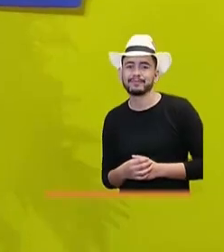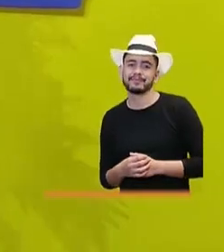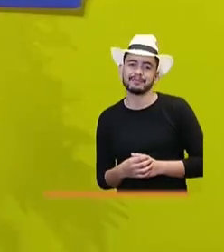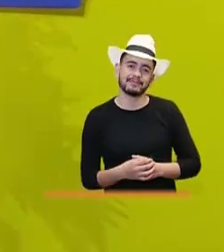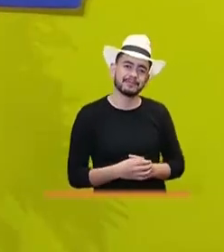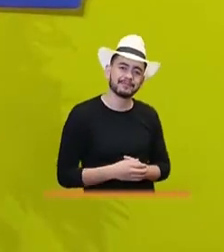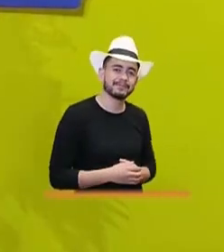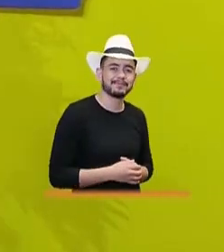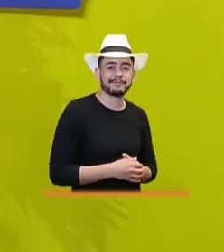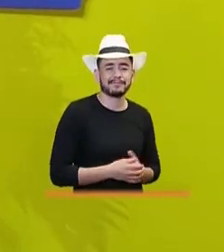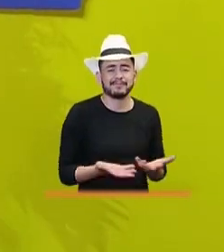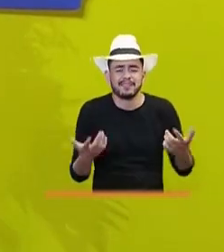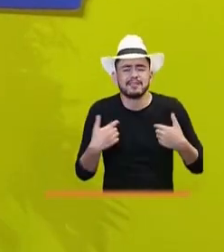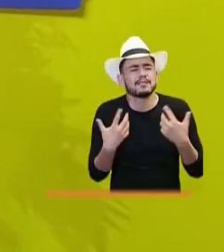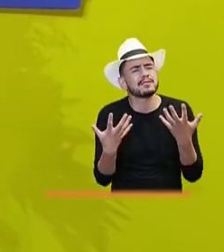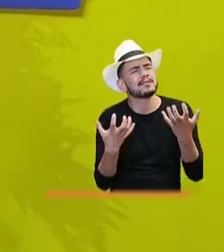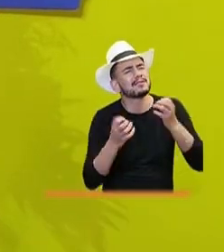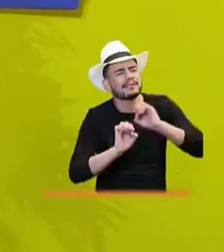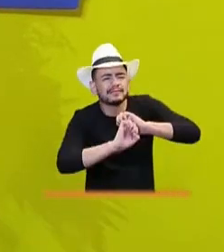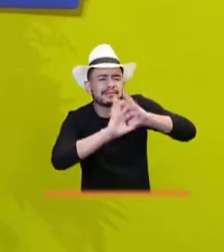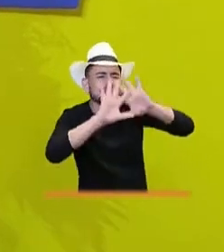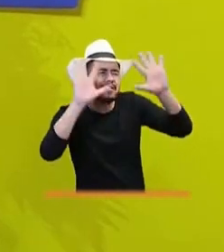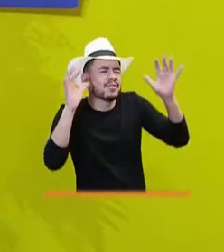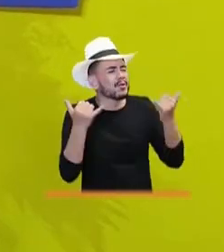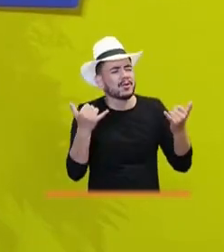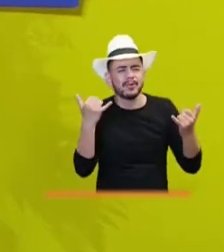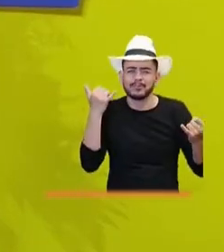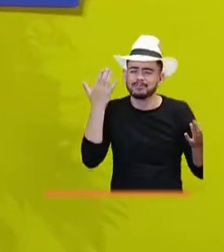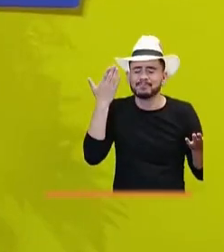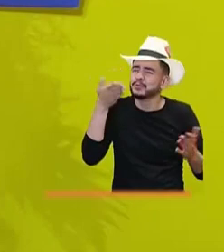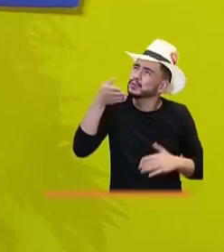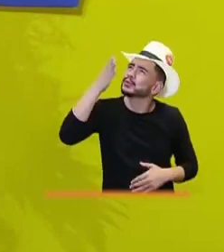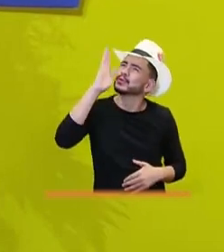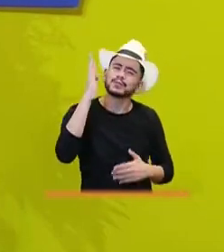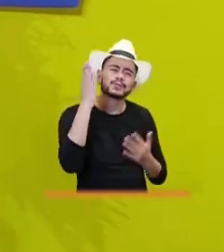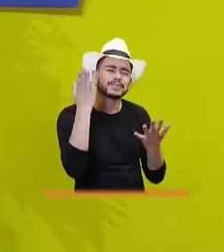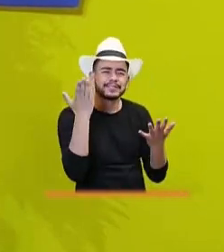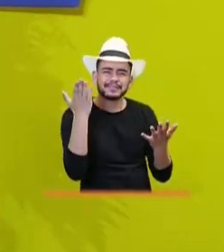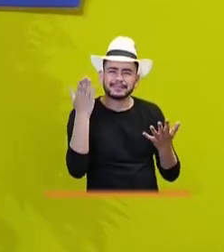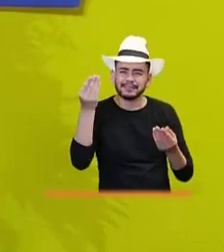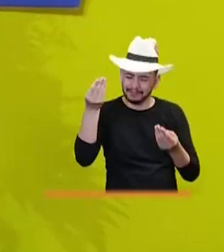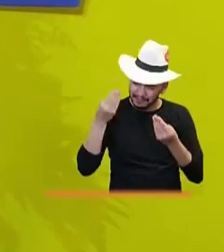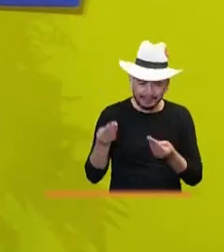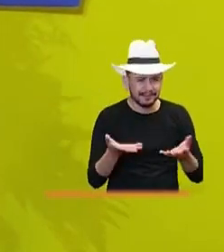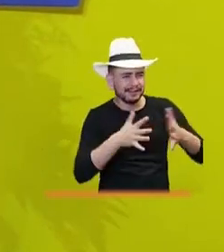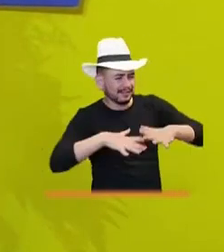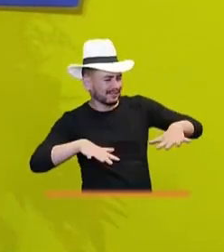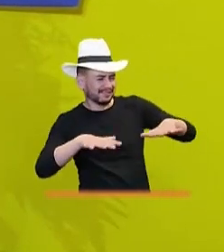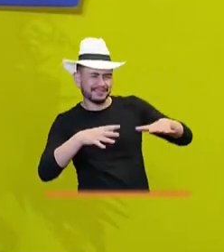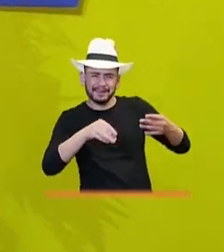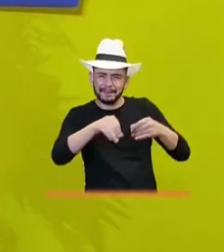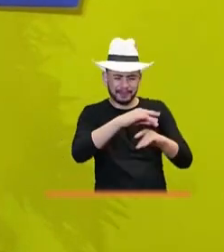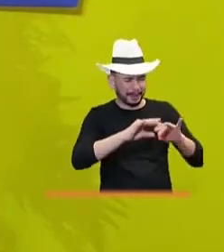Quiero entender por qué Dios un virus viene a mandar justamente el